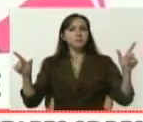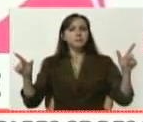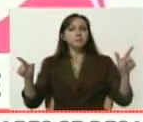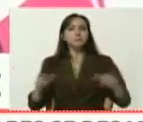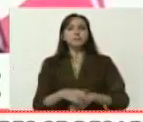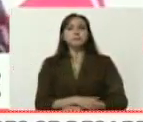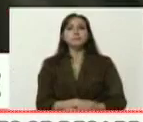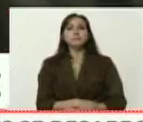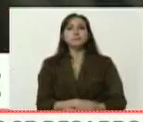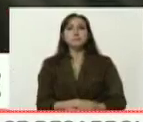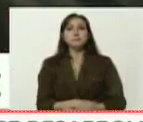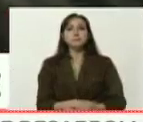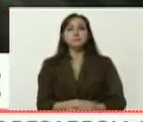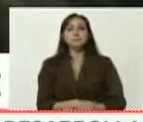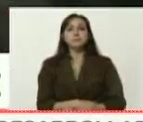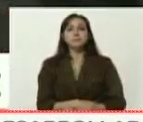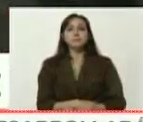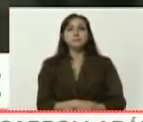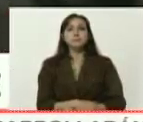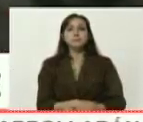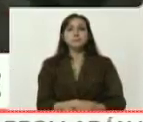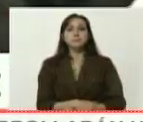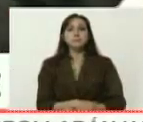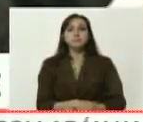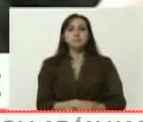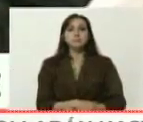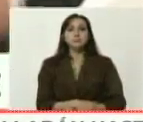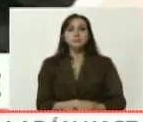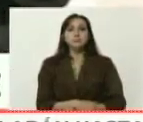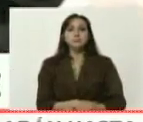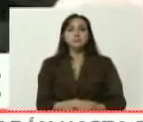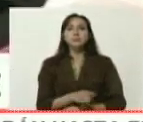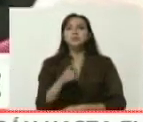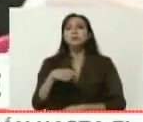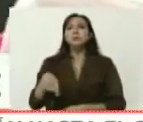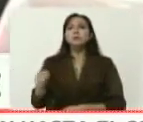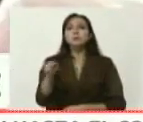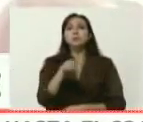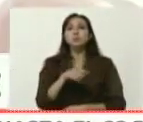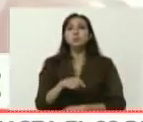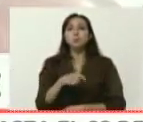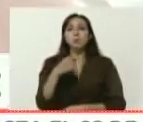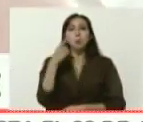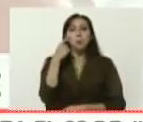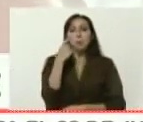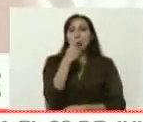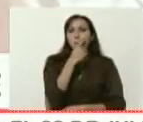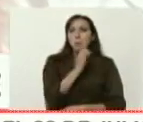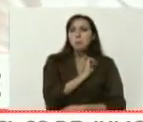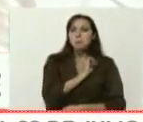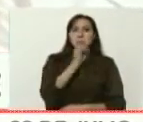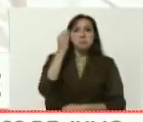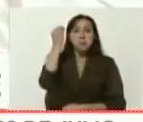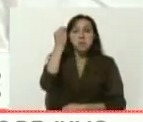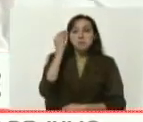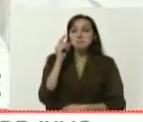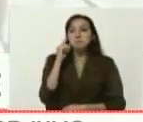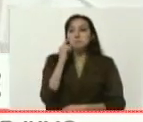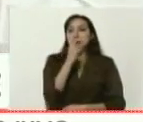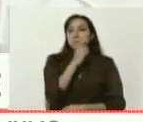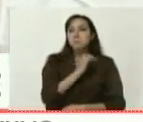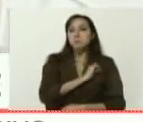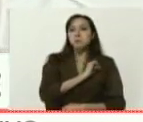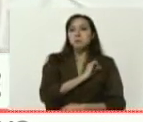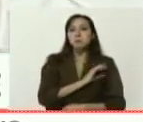alambradas, sus garitas, sus ojos de miedo, sus